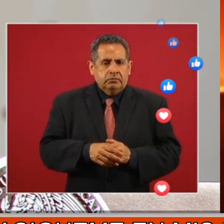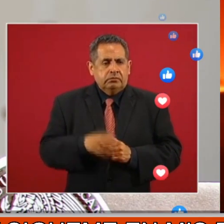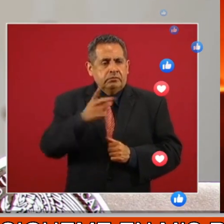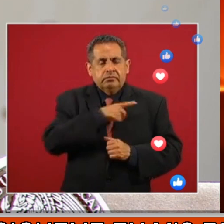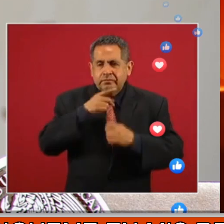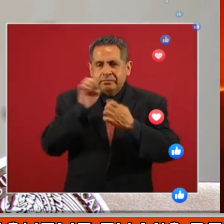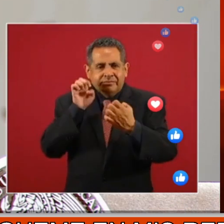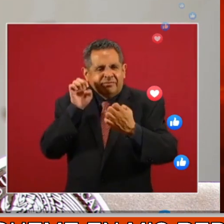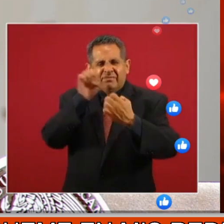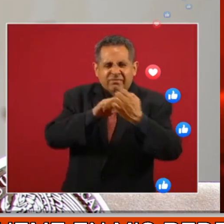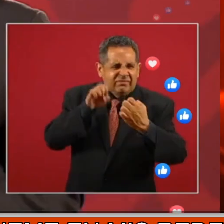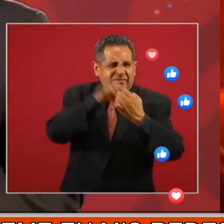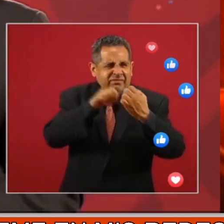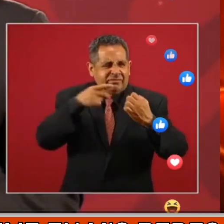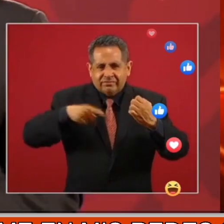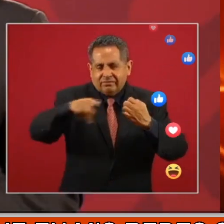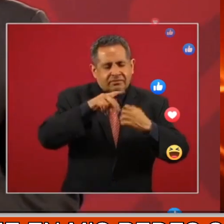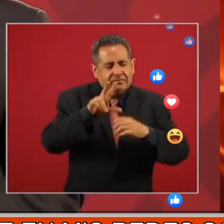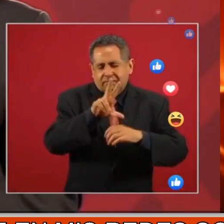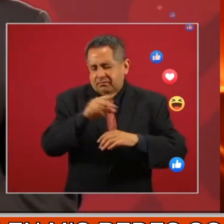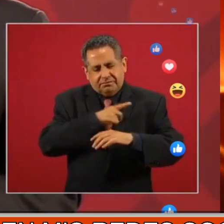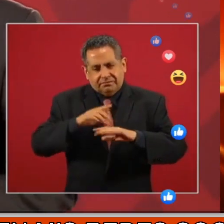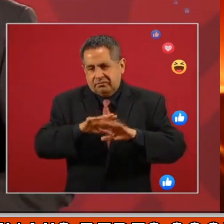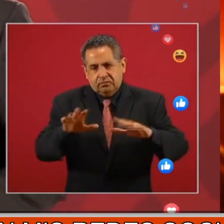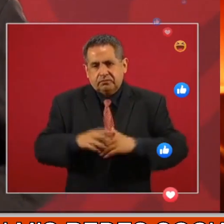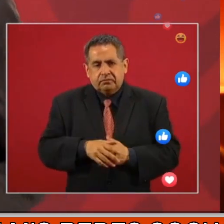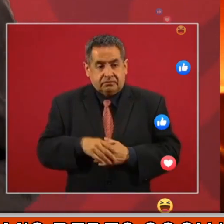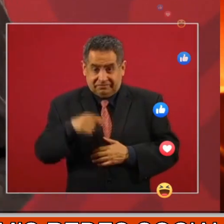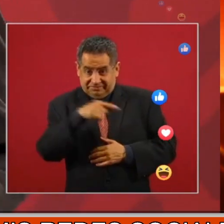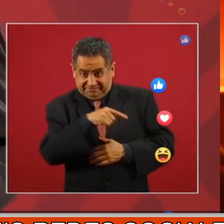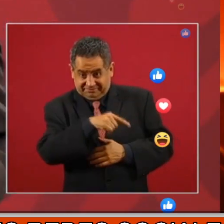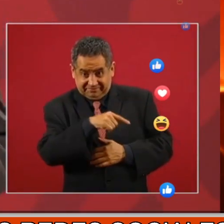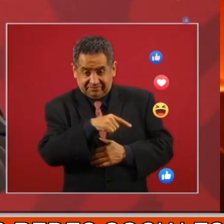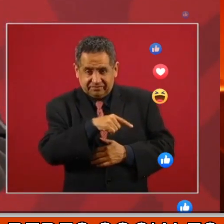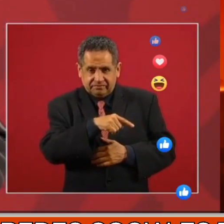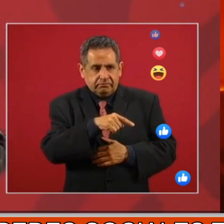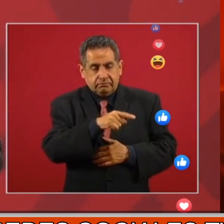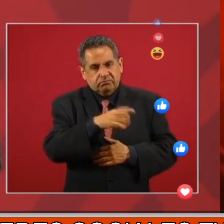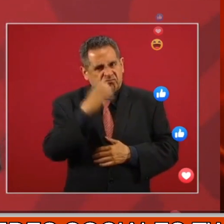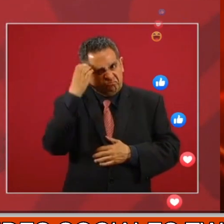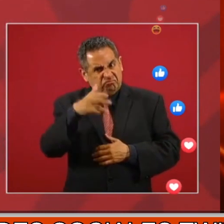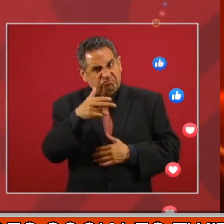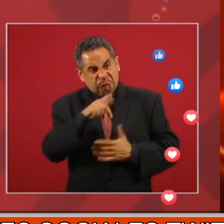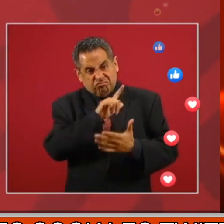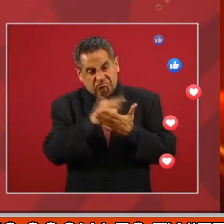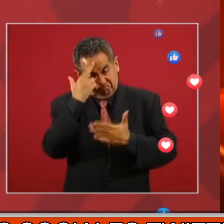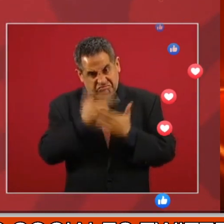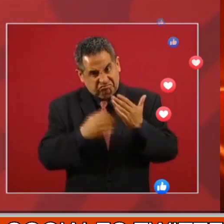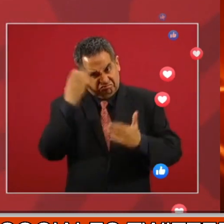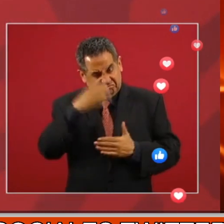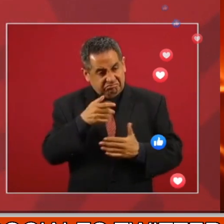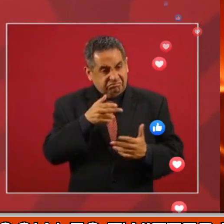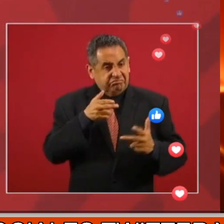engañe a la gente. Ahí hubo incluso un crimen de